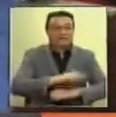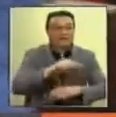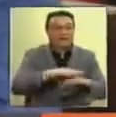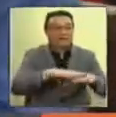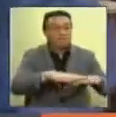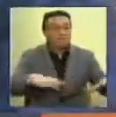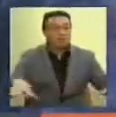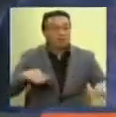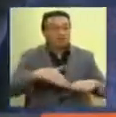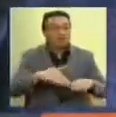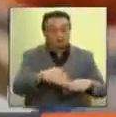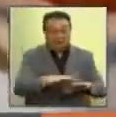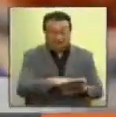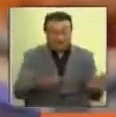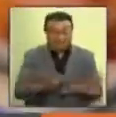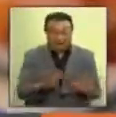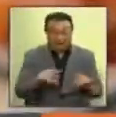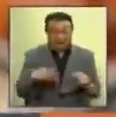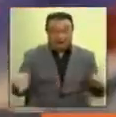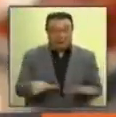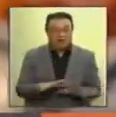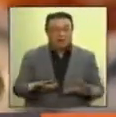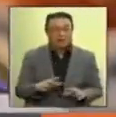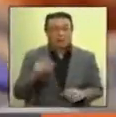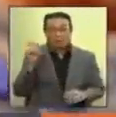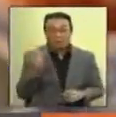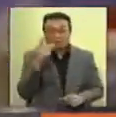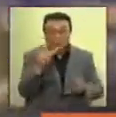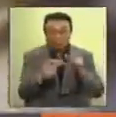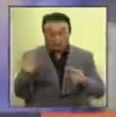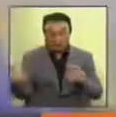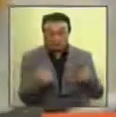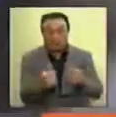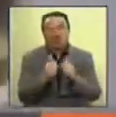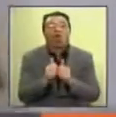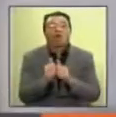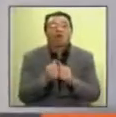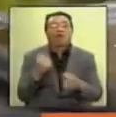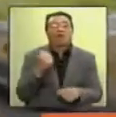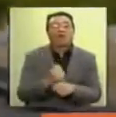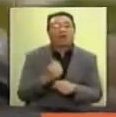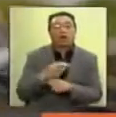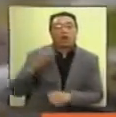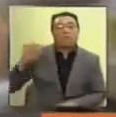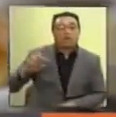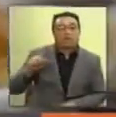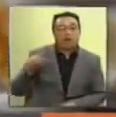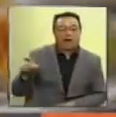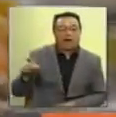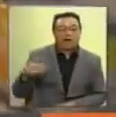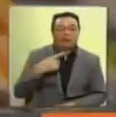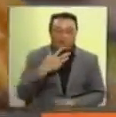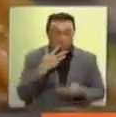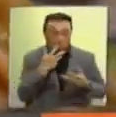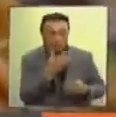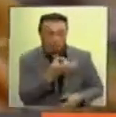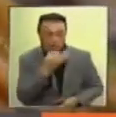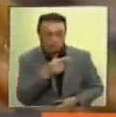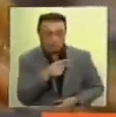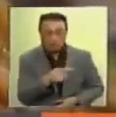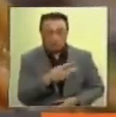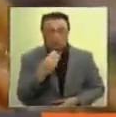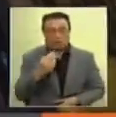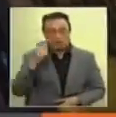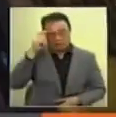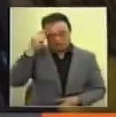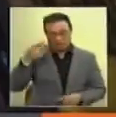mesón estaba aquí nomás. Los primeros clientes fueron compañeros de trabajo del papá, quienes le transmitieron que no era una